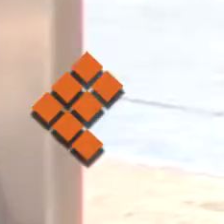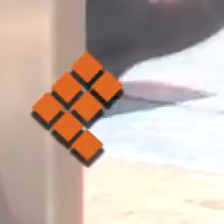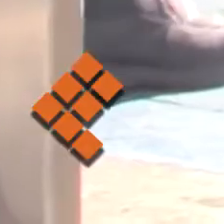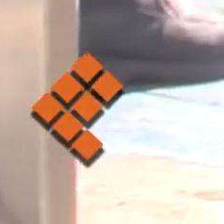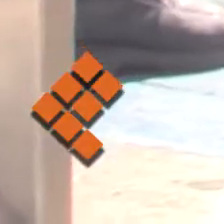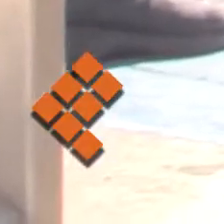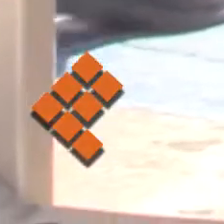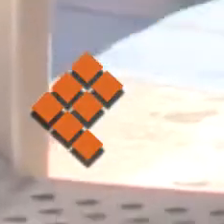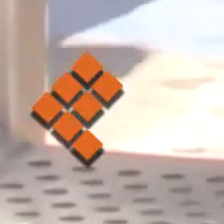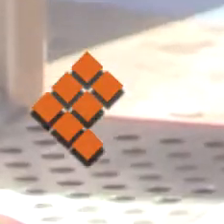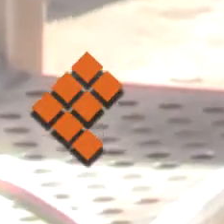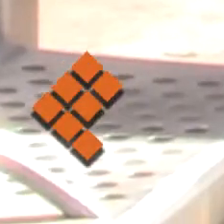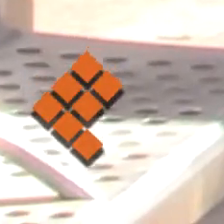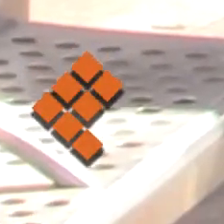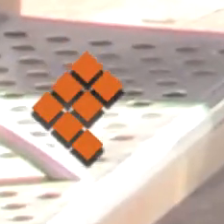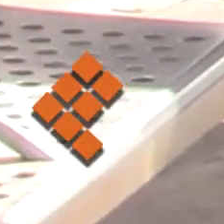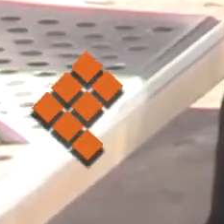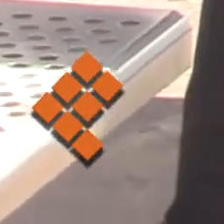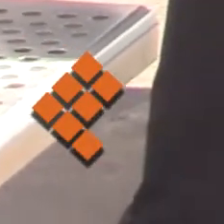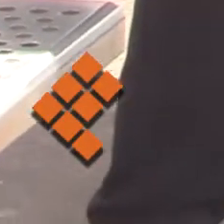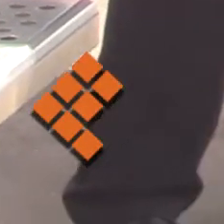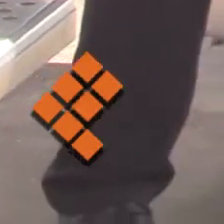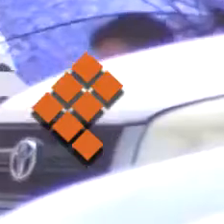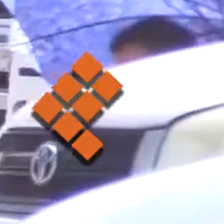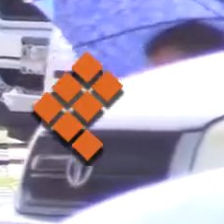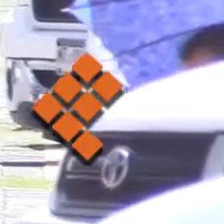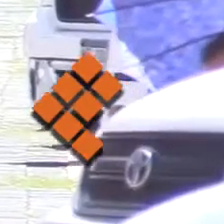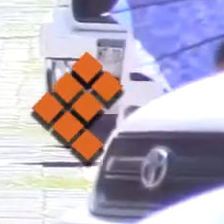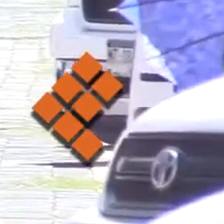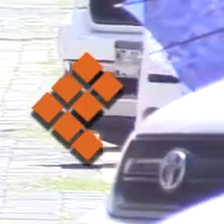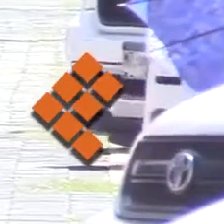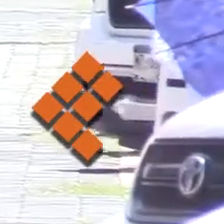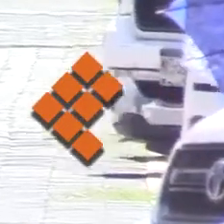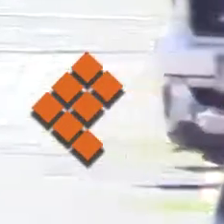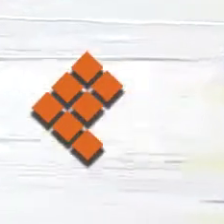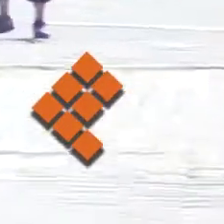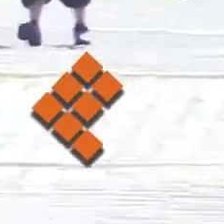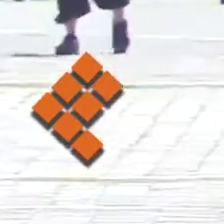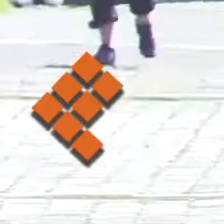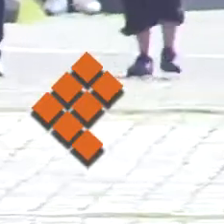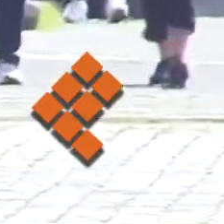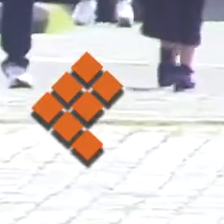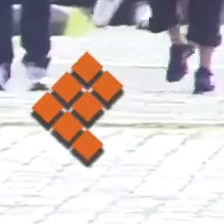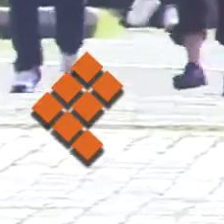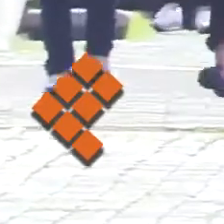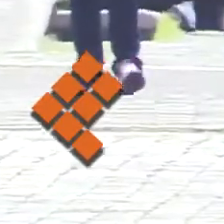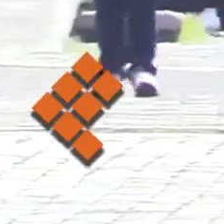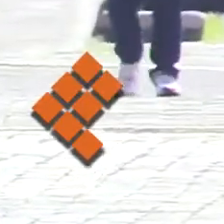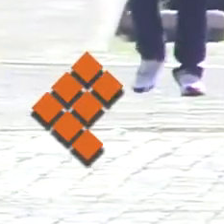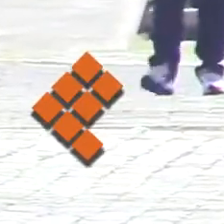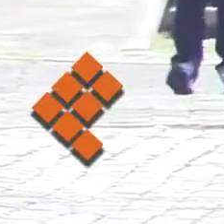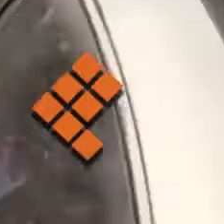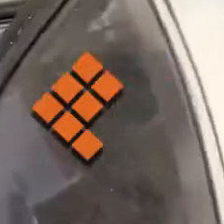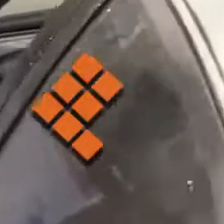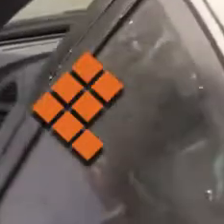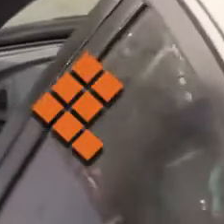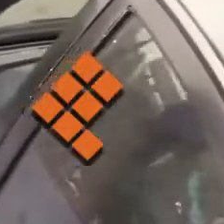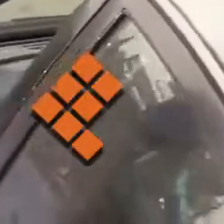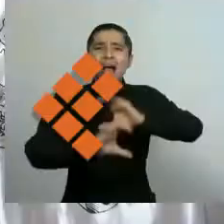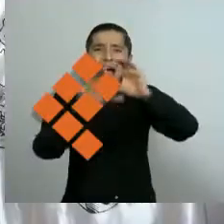será con base a los indicadores y previos. De junio a agosto, Michoacán logrará avanzar un 25 y 50 y llegar hasta